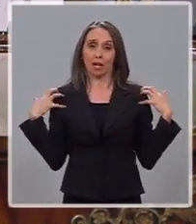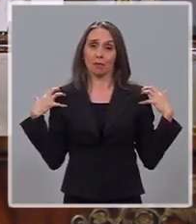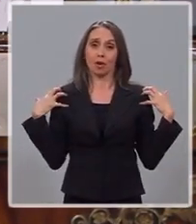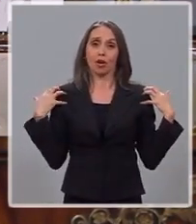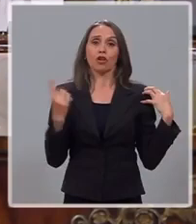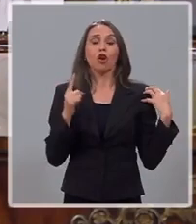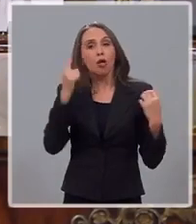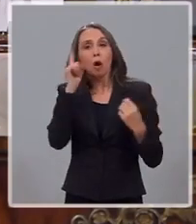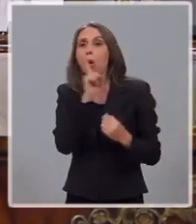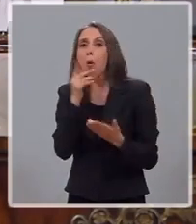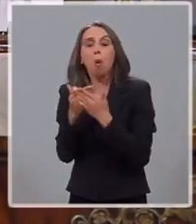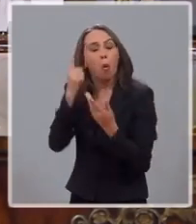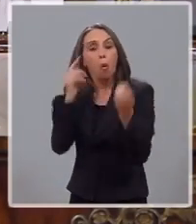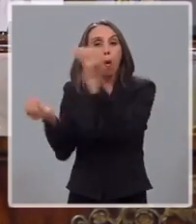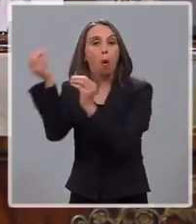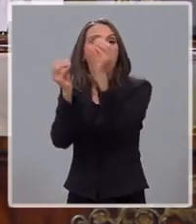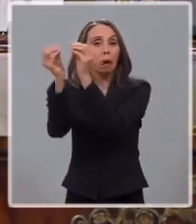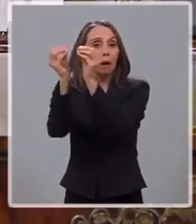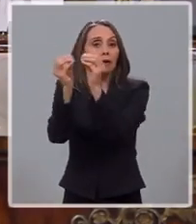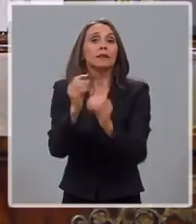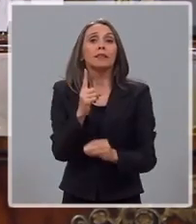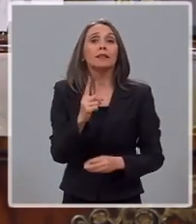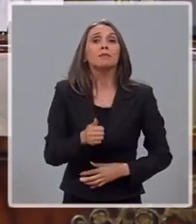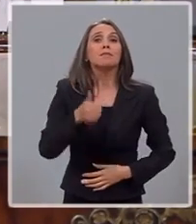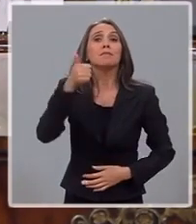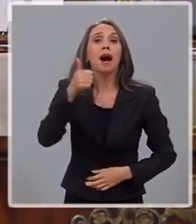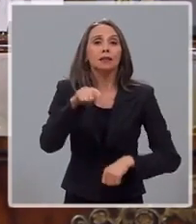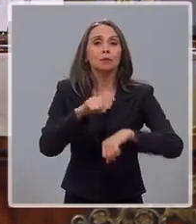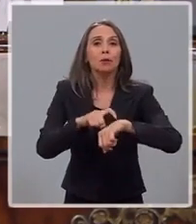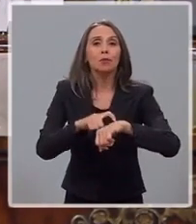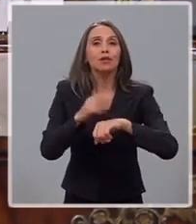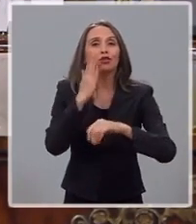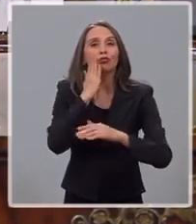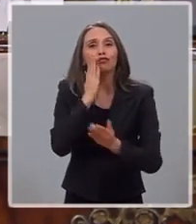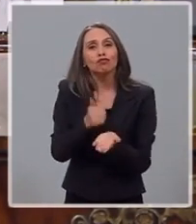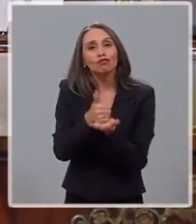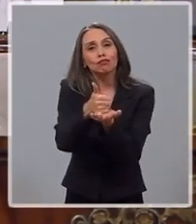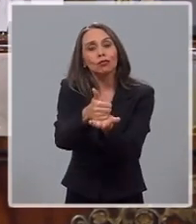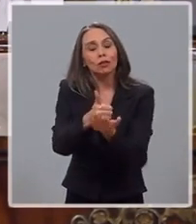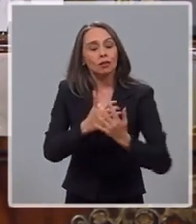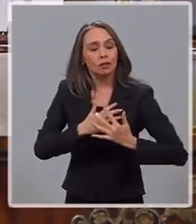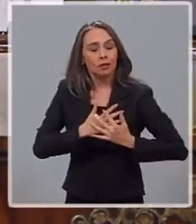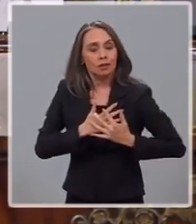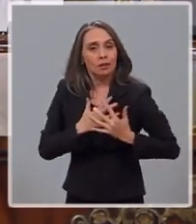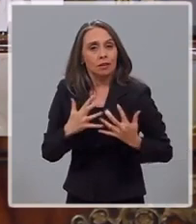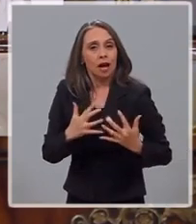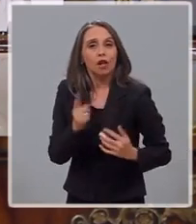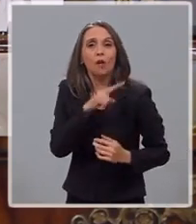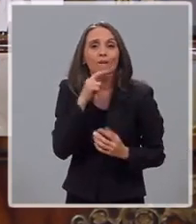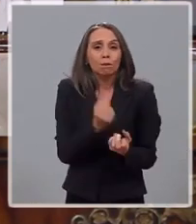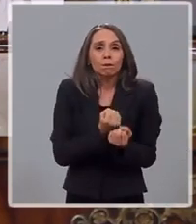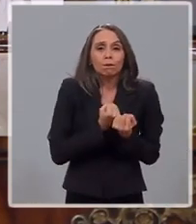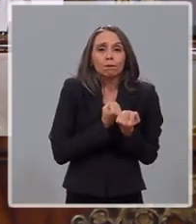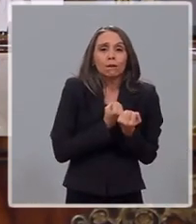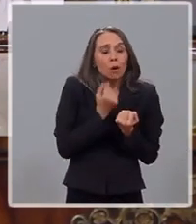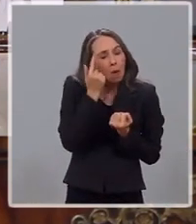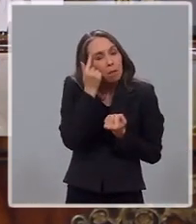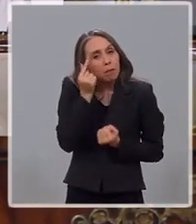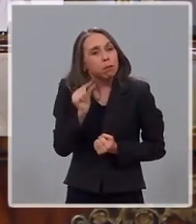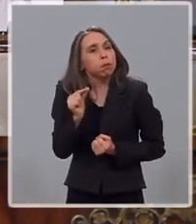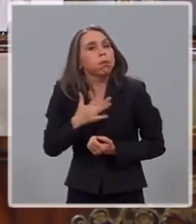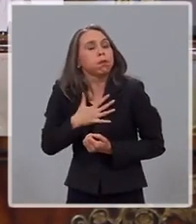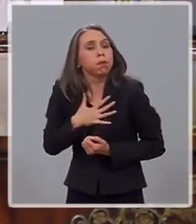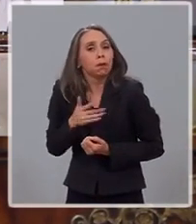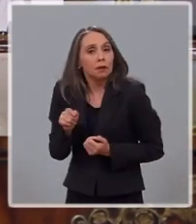y no de improvisaciones y sobre todo son tiempos de solidaridad y grandeza y no de egoísmos o pequeñez